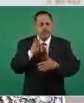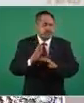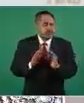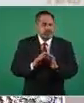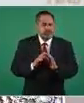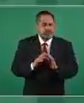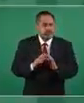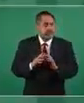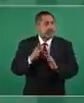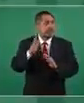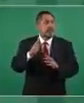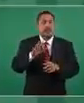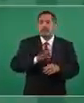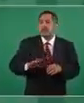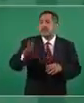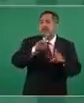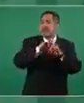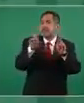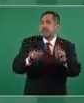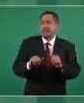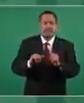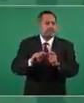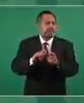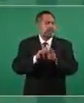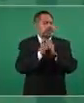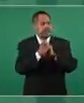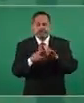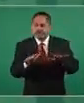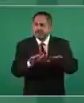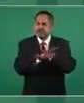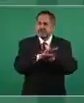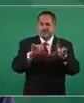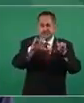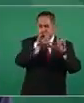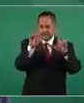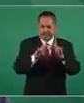hasta pacificar el país. Es un desafío,